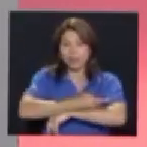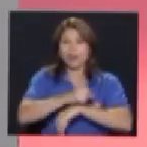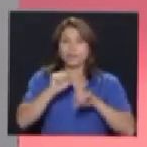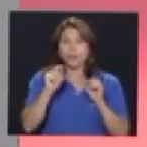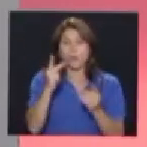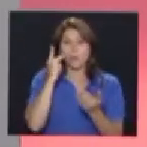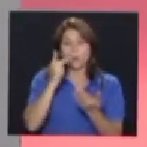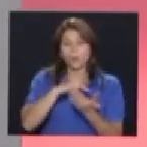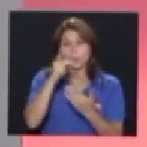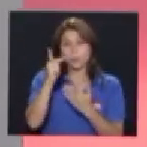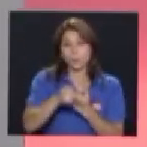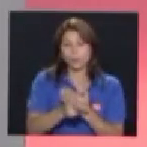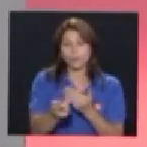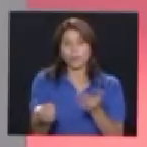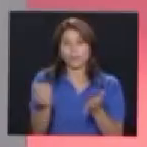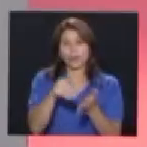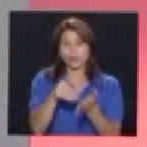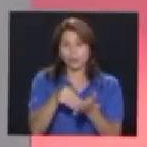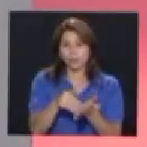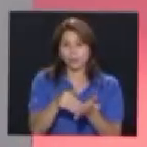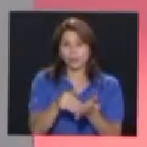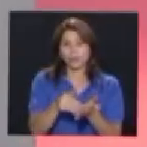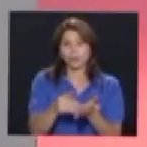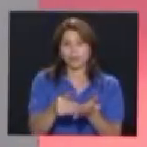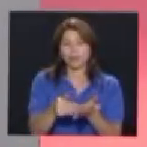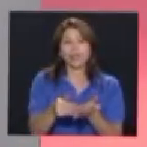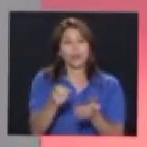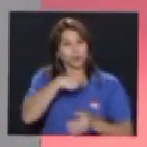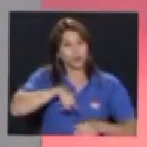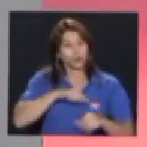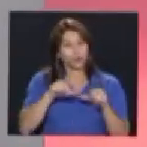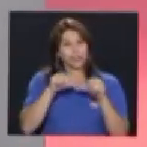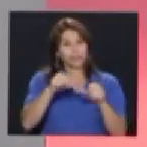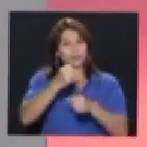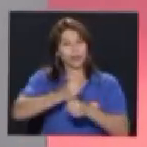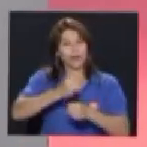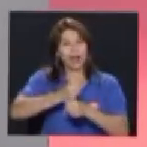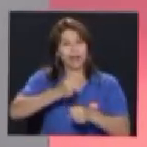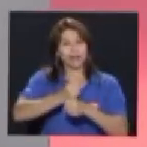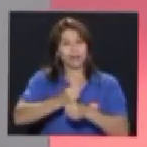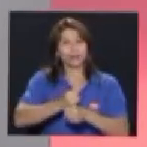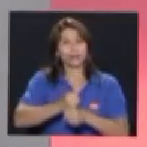circunstancia estén con nosotros. Seguiremos trabajando